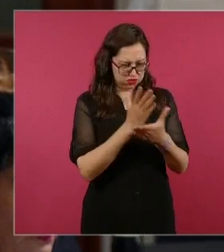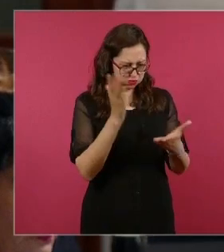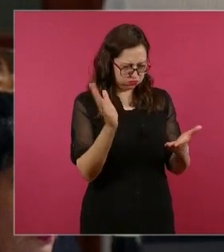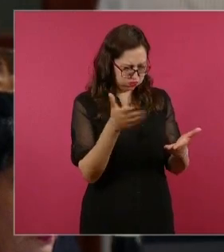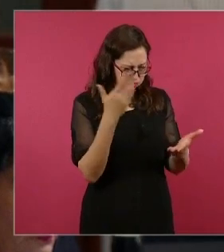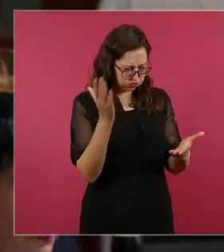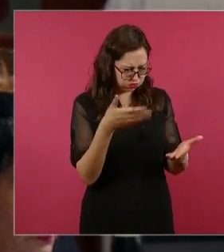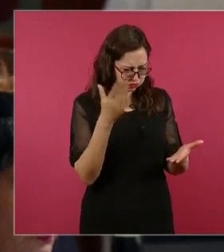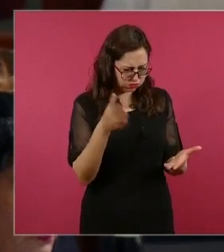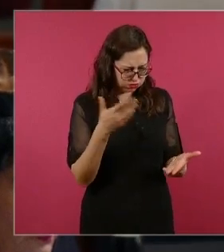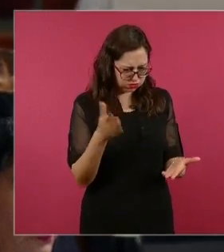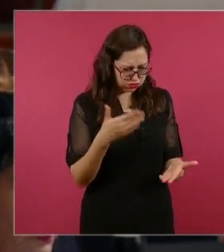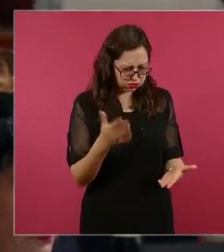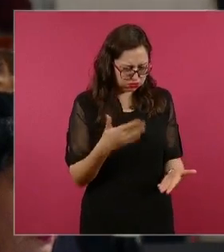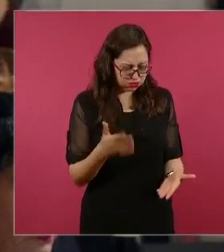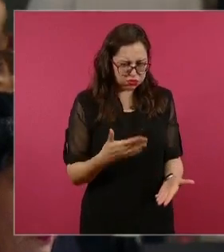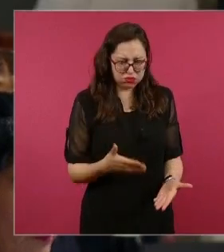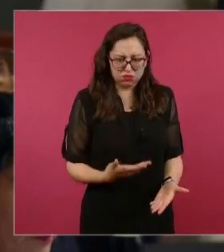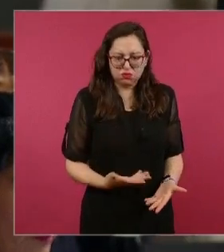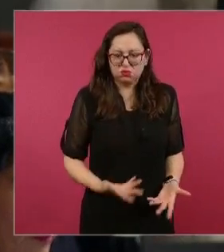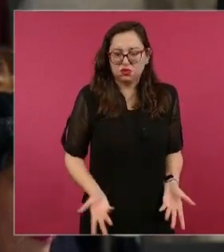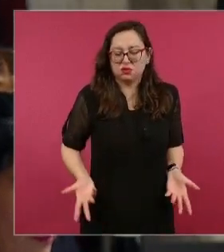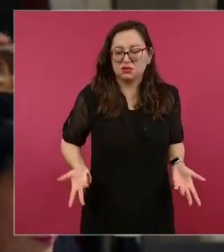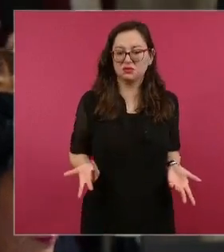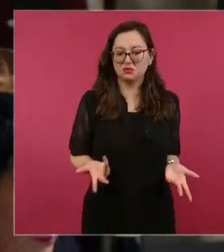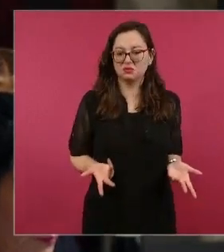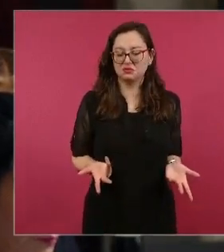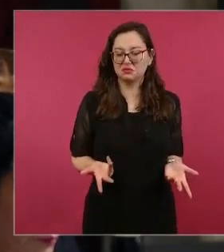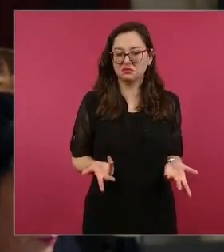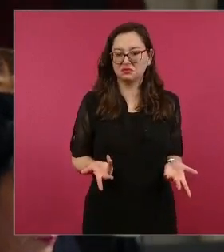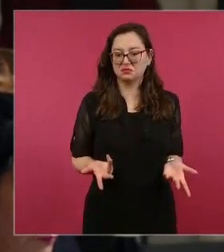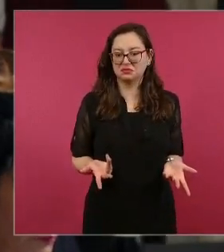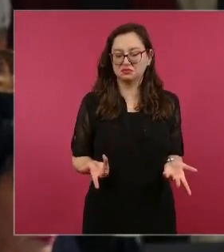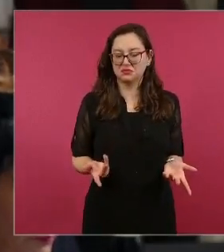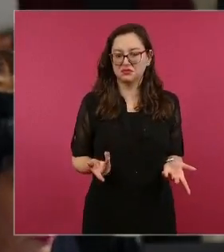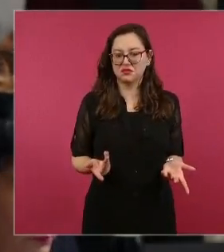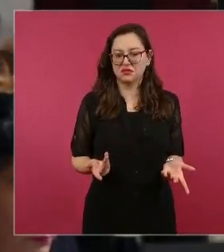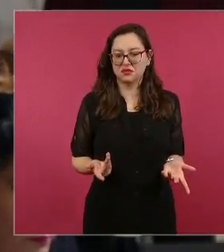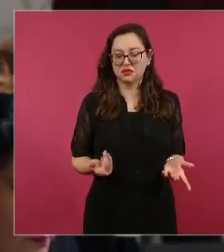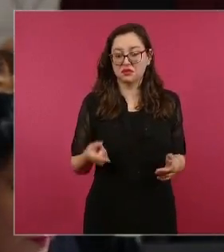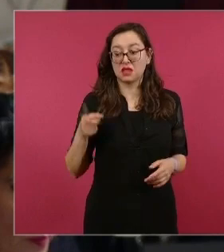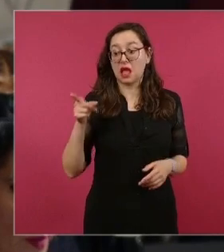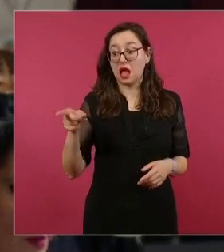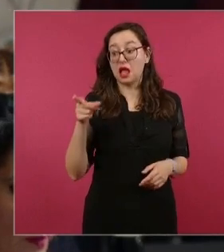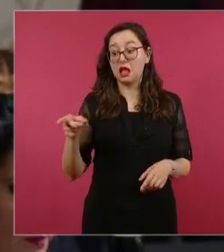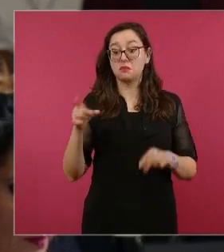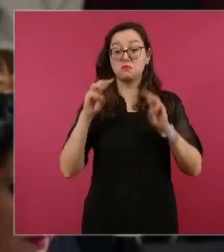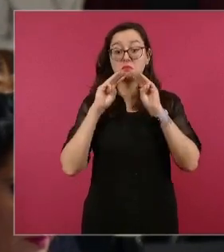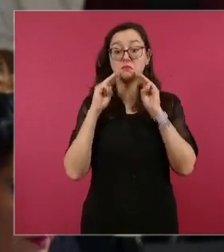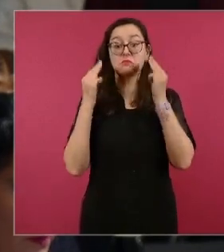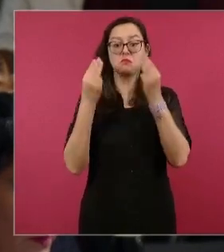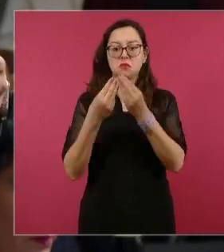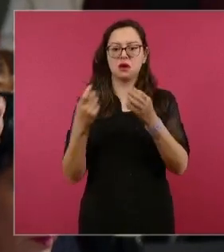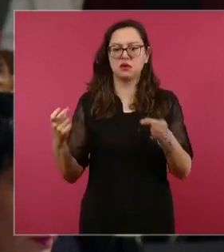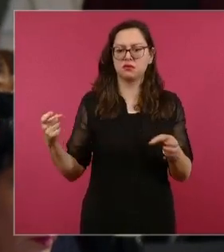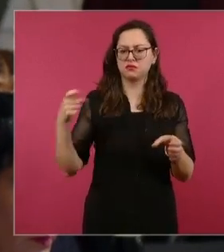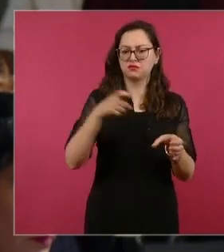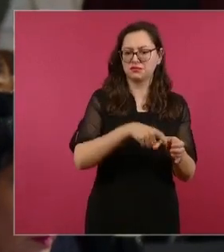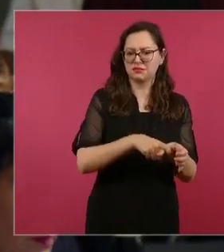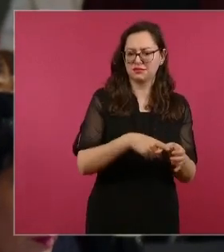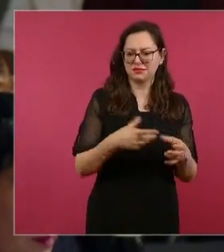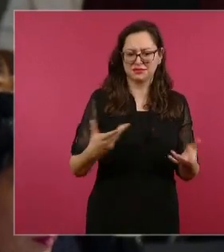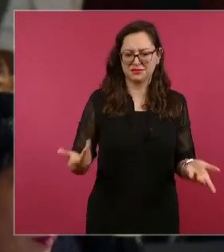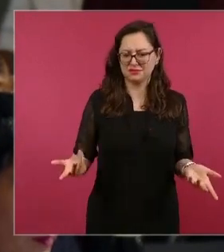relacionan con una banda que ni siquiera lo acusan a él de delincuencia organizada, por ejemplo, ¿no? Y está en un expediente con un montón